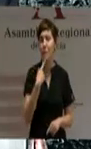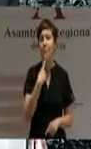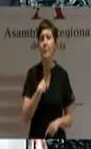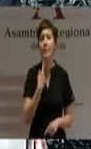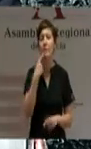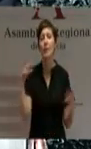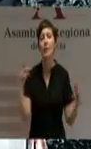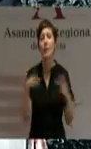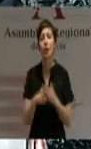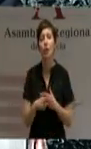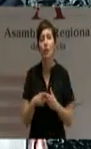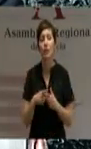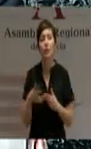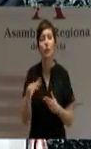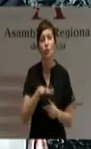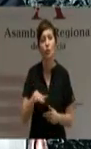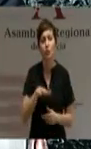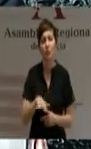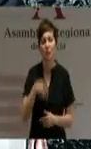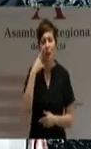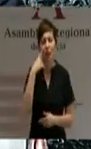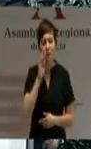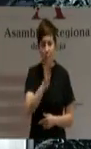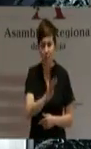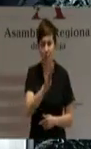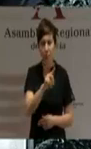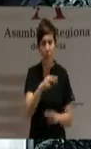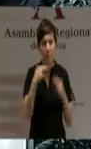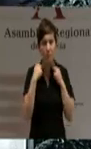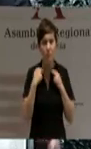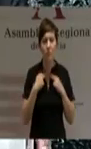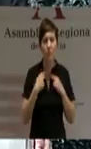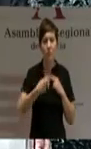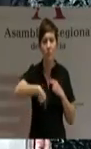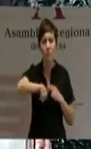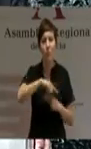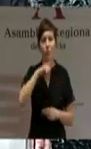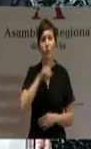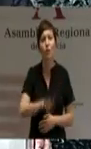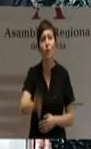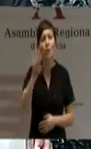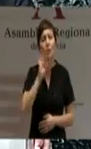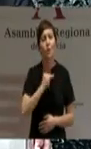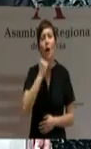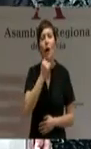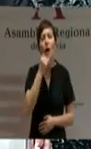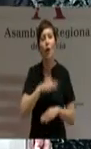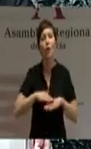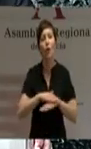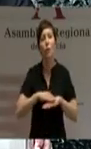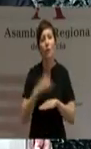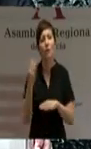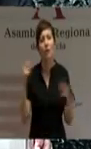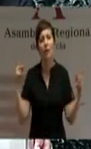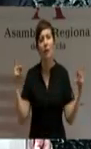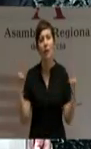¿Acaso su señoría da por hecho que si ustedes tuviesen algo que decidir en este Gobierno había que hacer recortes en las